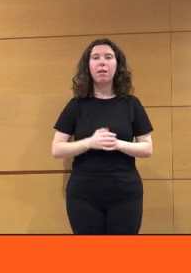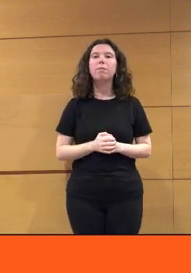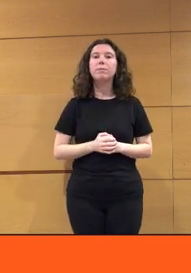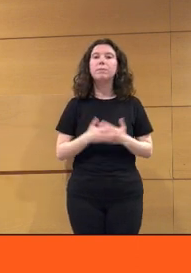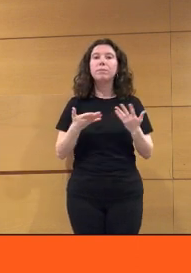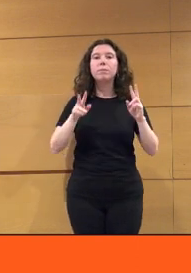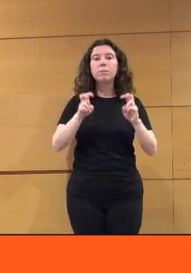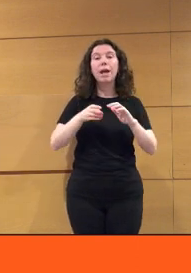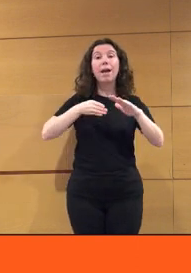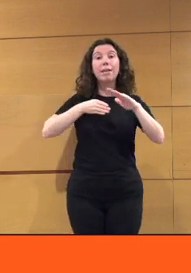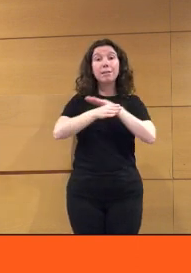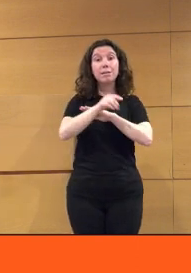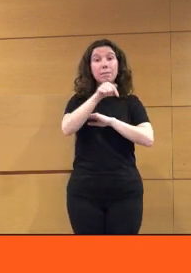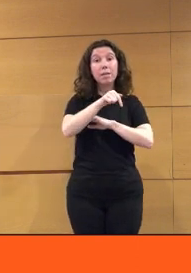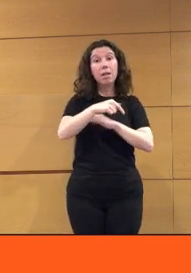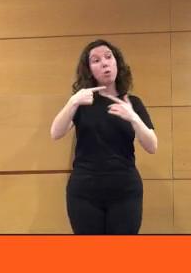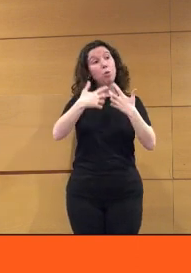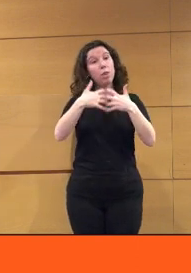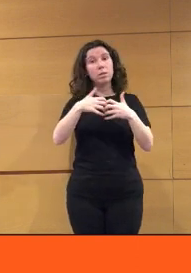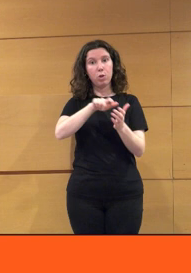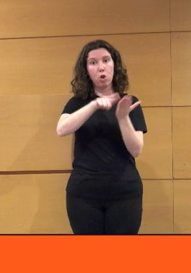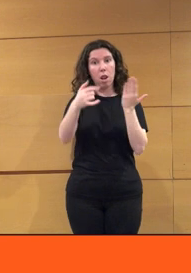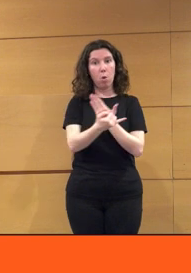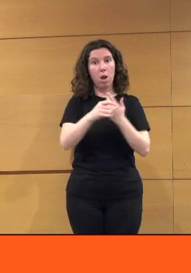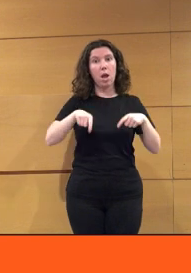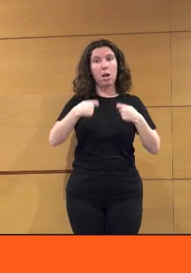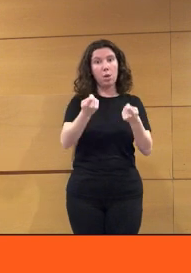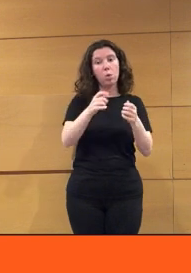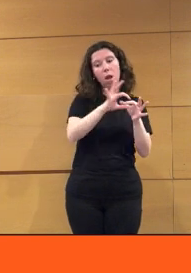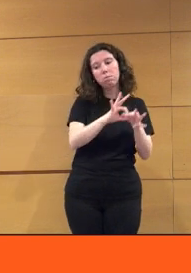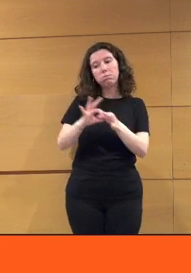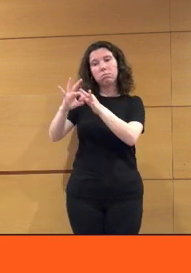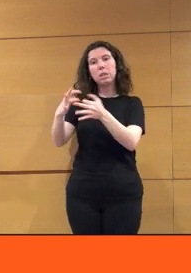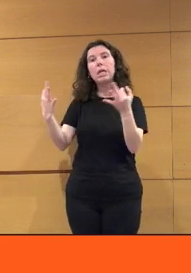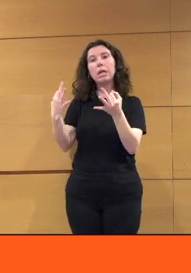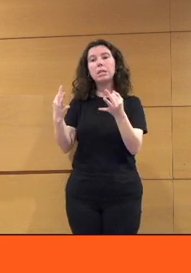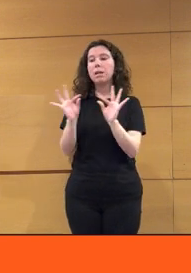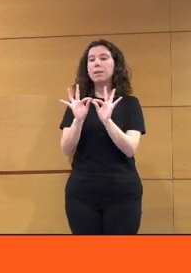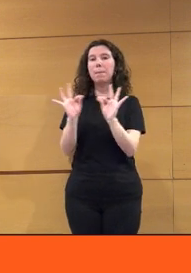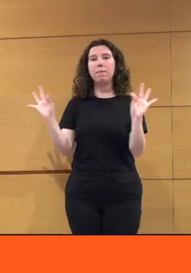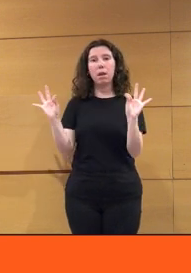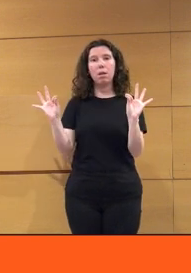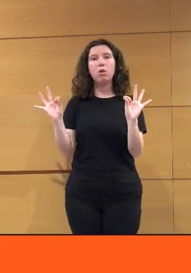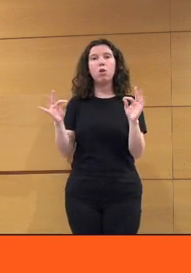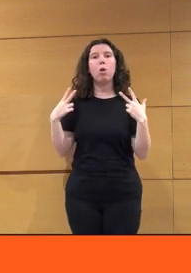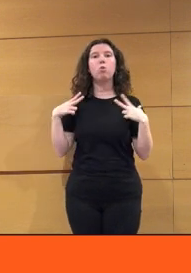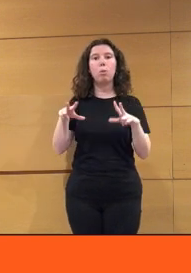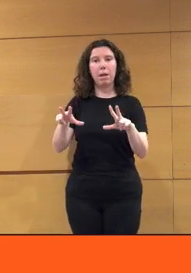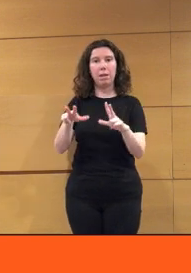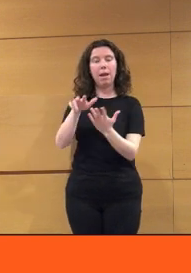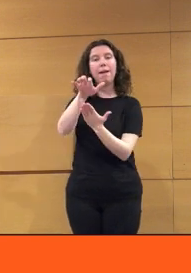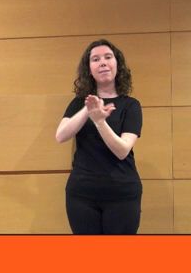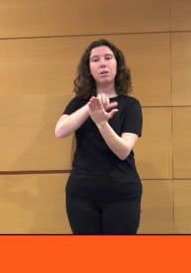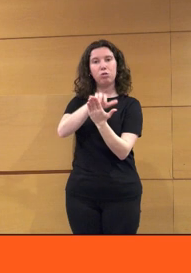con la accesibilidad, el procesamiento del lenguaje natural está en lo que se denomina simplificación automática de textos, que tiene